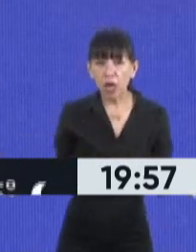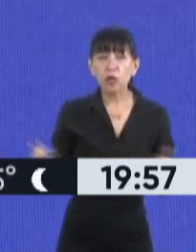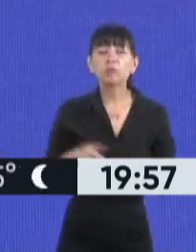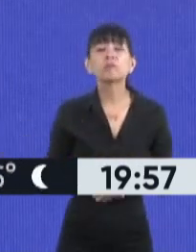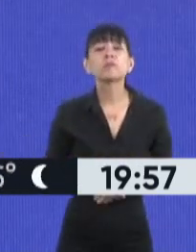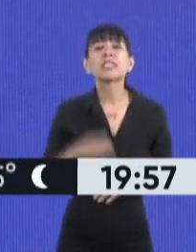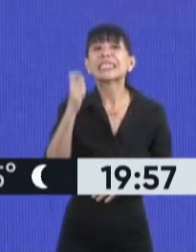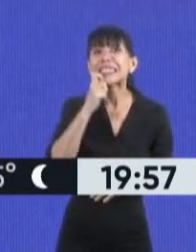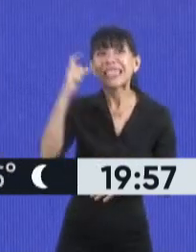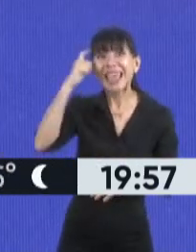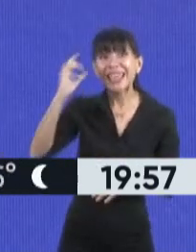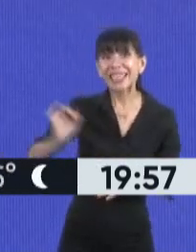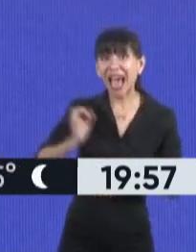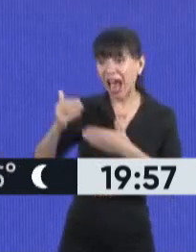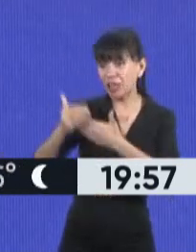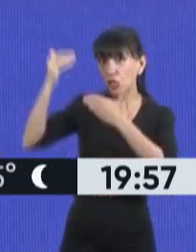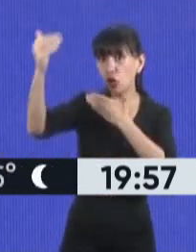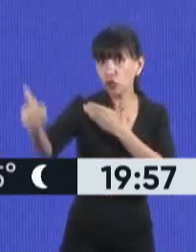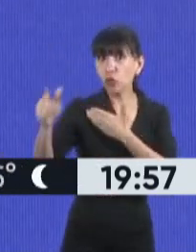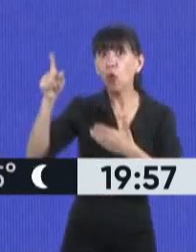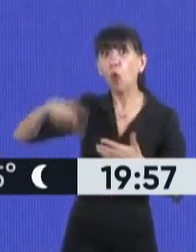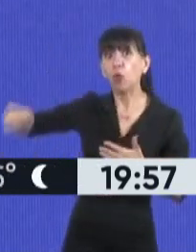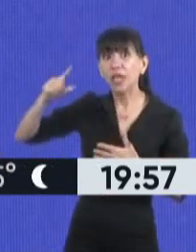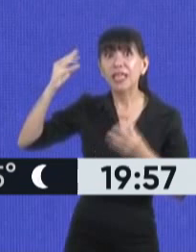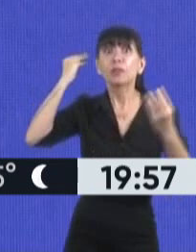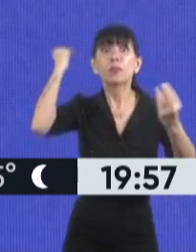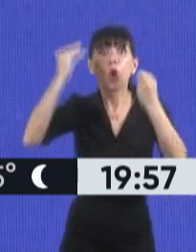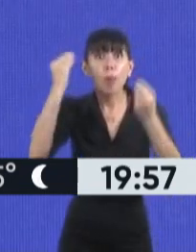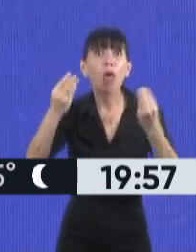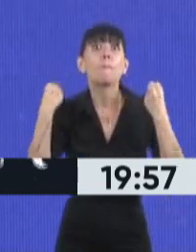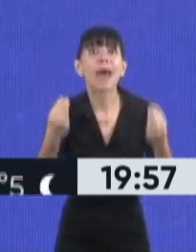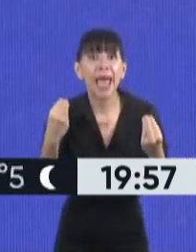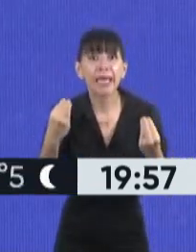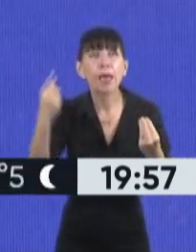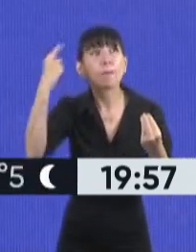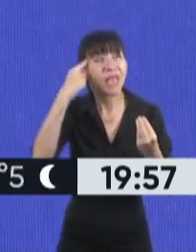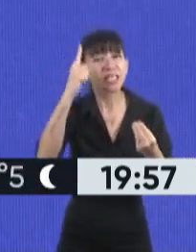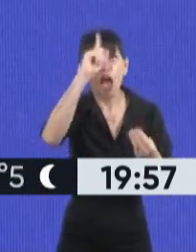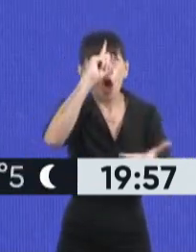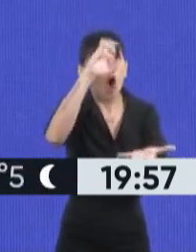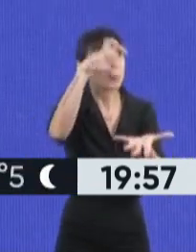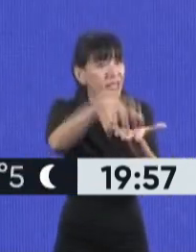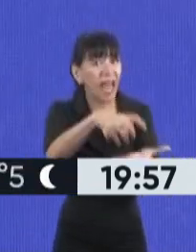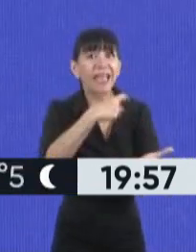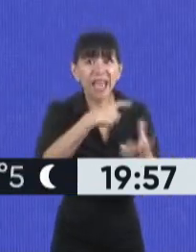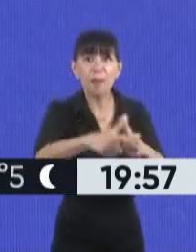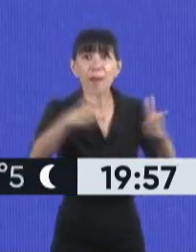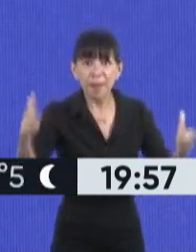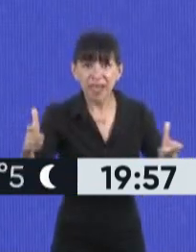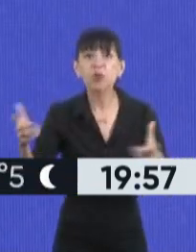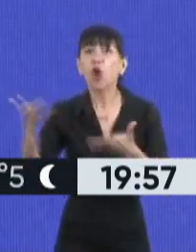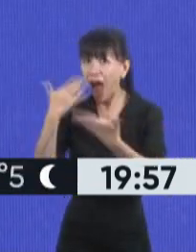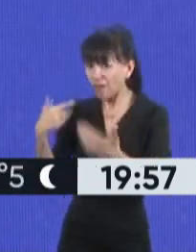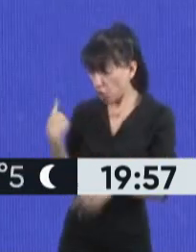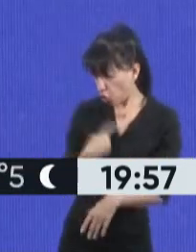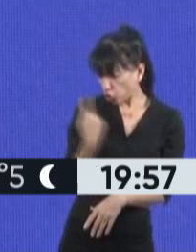Si en los próximos 10 años ustedes están preocupados porque haya más hospitales en la Argentina, hable con nosotros, porque lo que hacemos hospitales en la Argentina